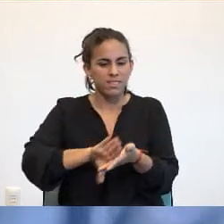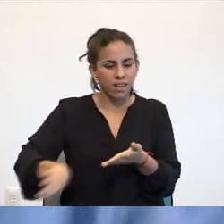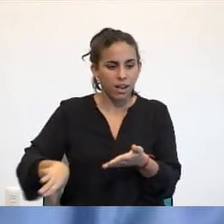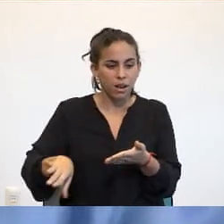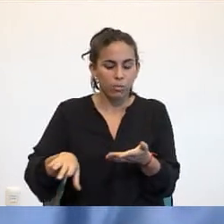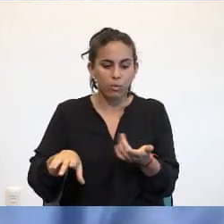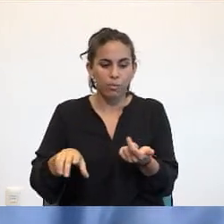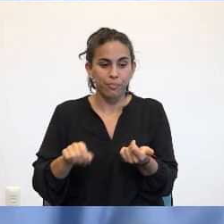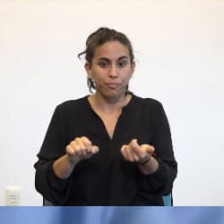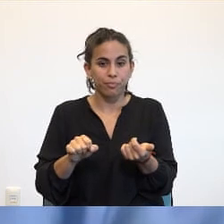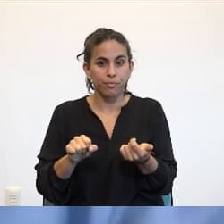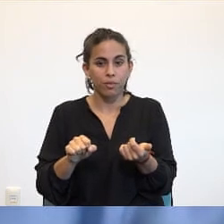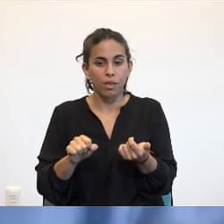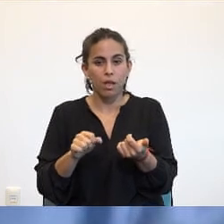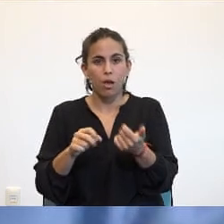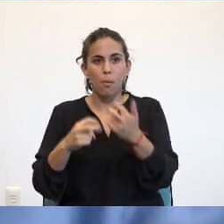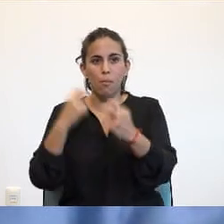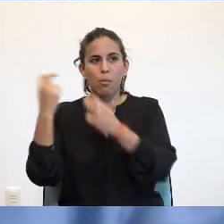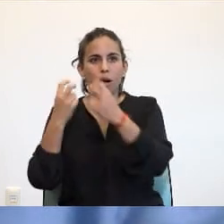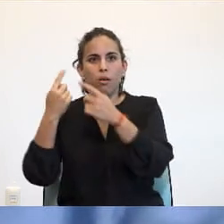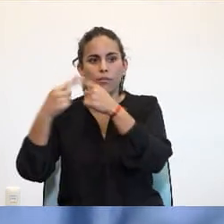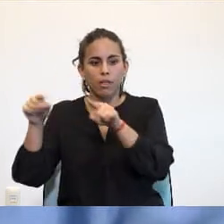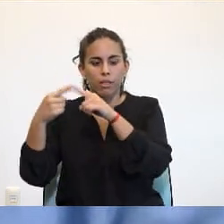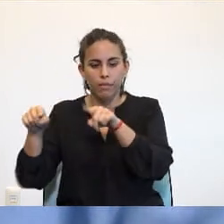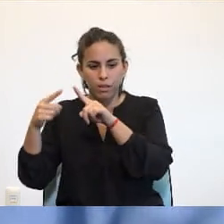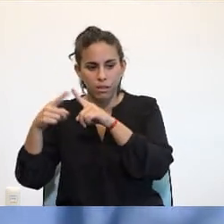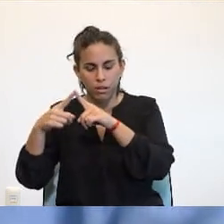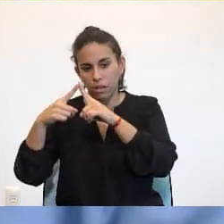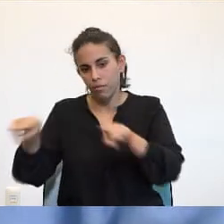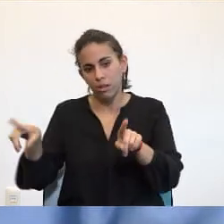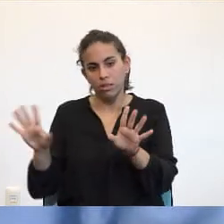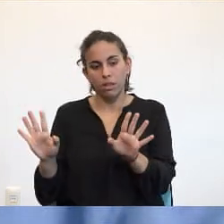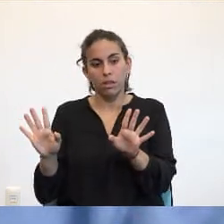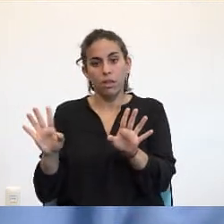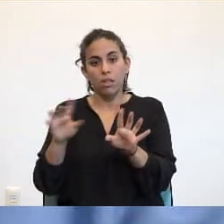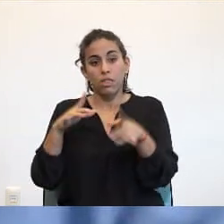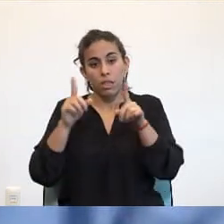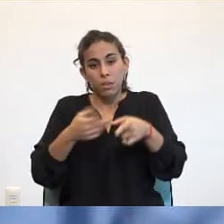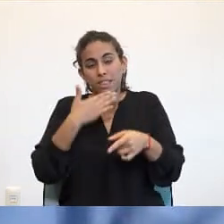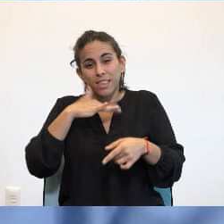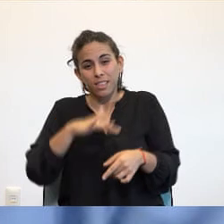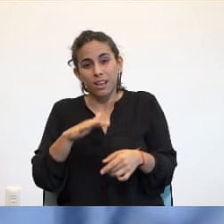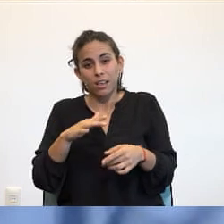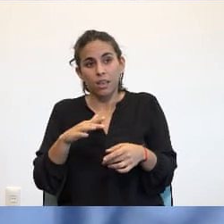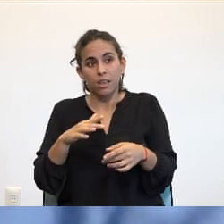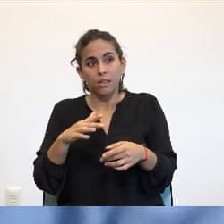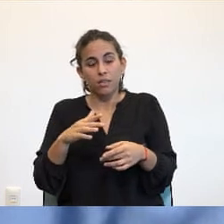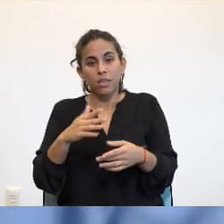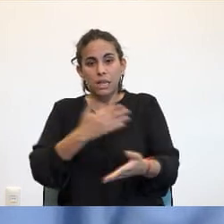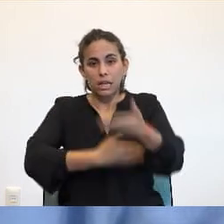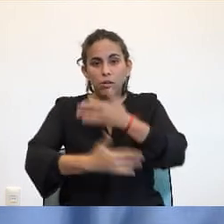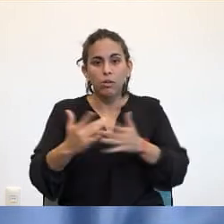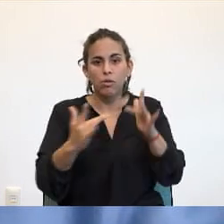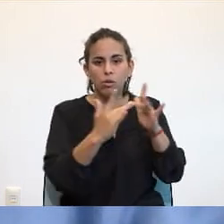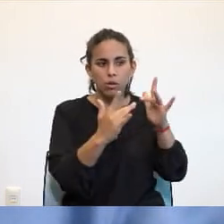es un territorio muy rico en posibilidades. Insisto, Internet es una ventana al mundo que nos ha permitido conectarnos.